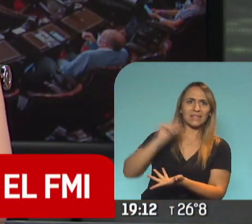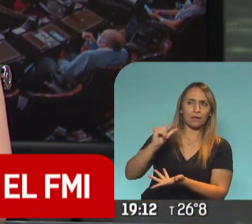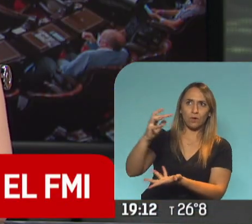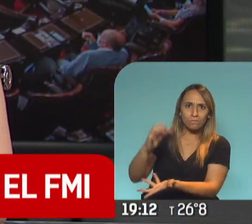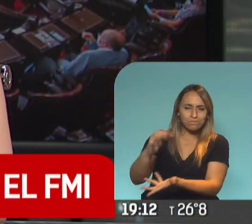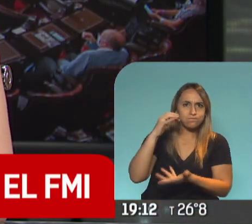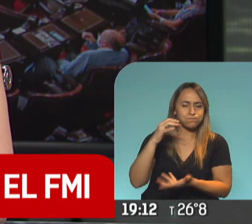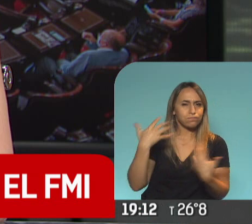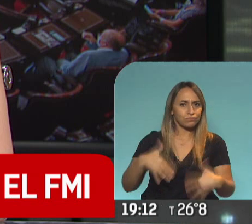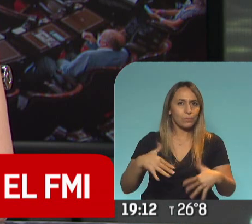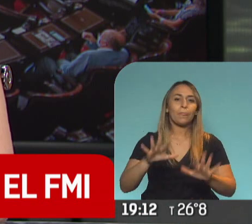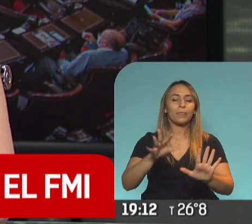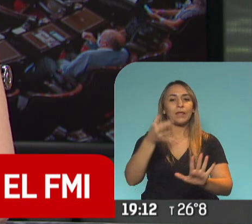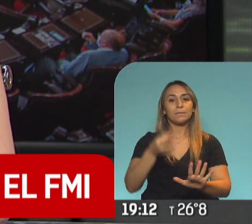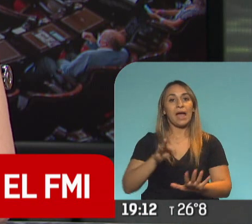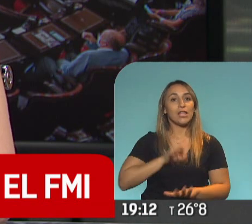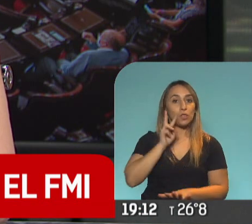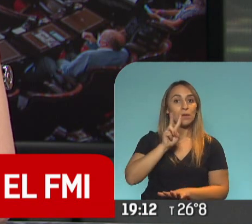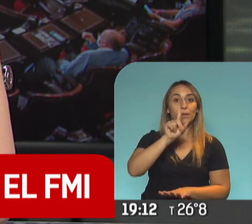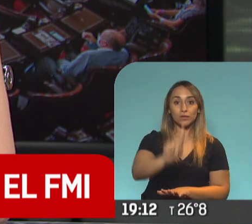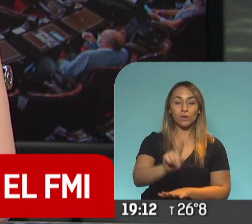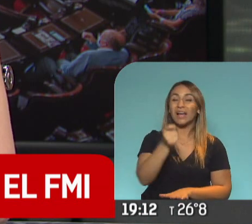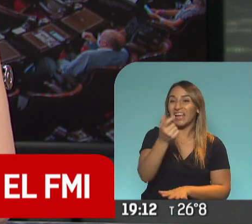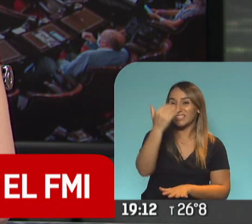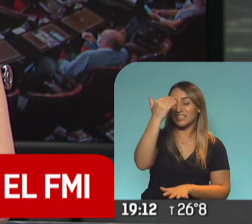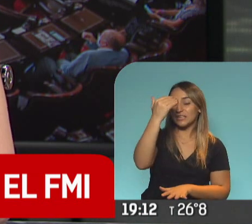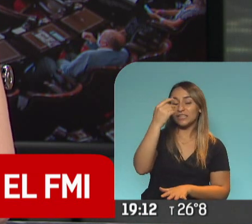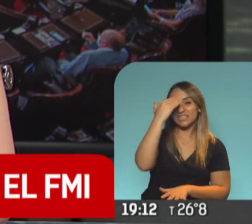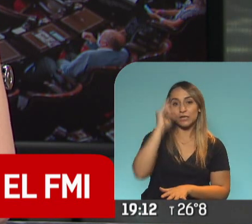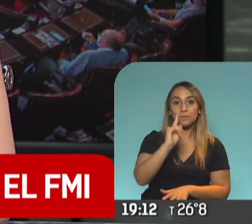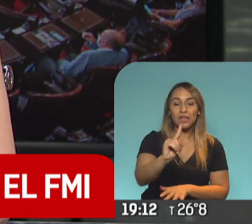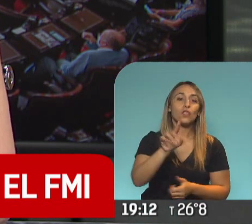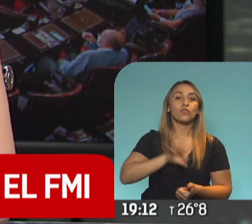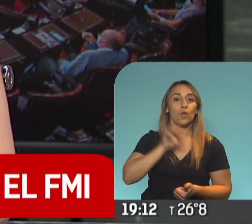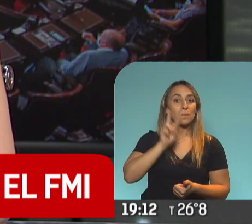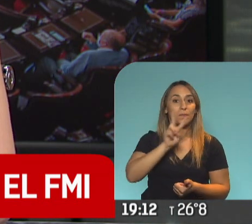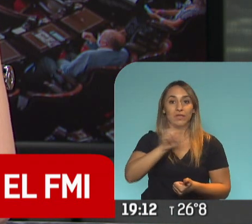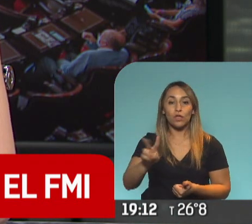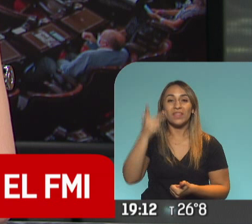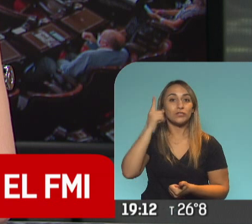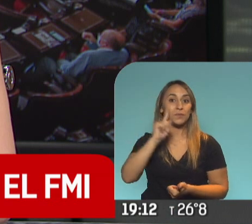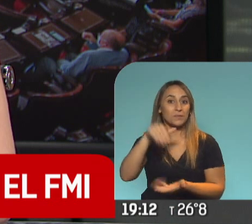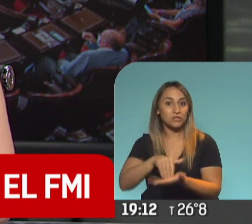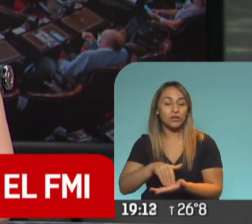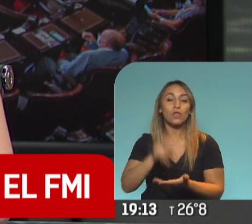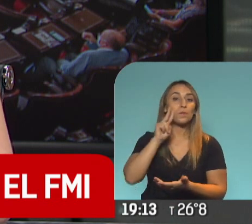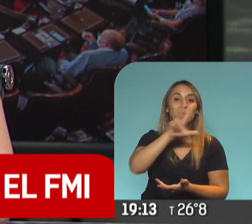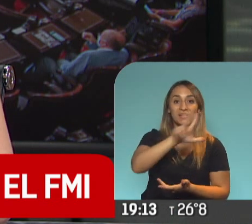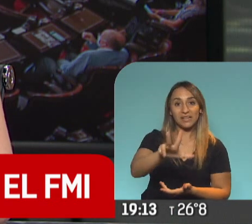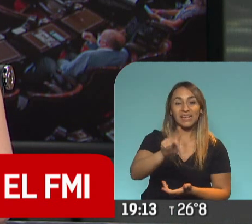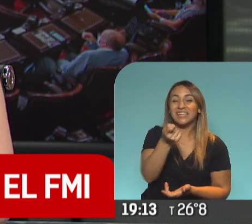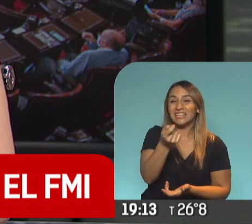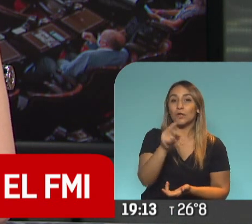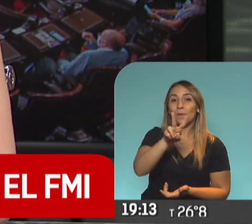bien, fíjate, en 2021 casi 15.000 millones de dólares, 2022 18.000 millones, 2023 casi